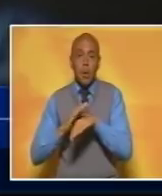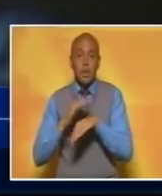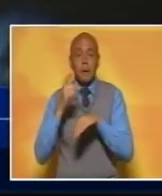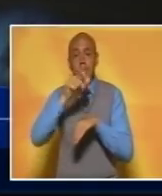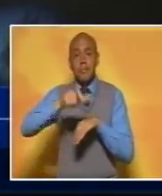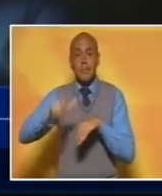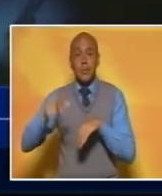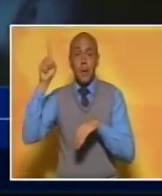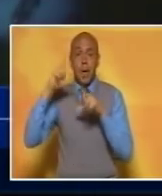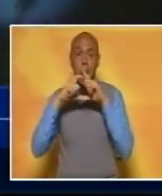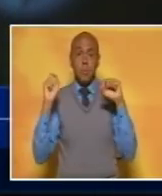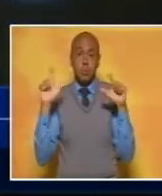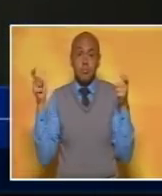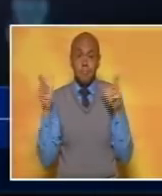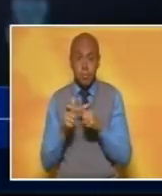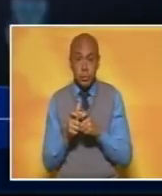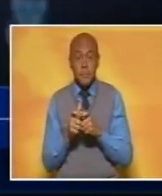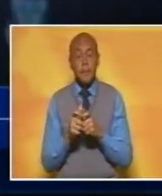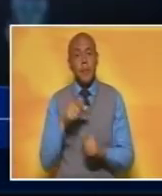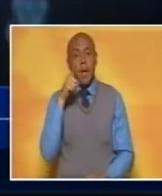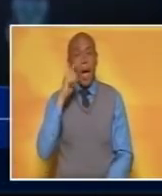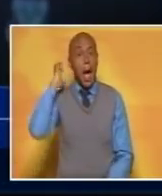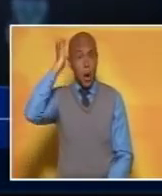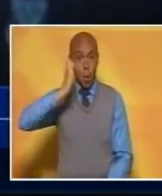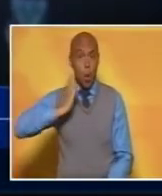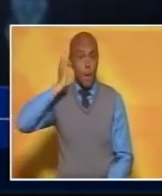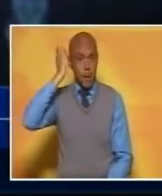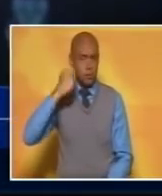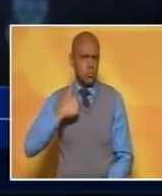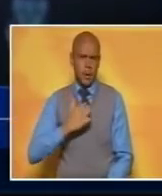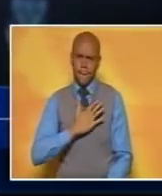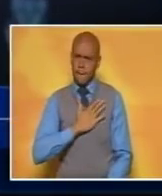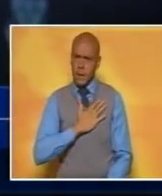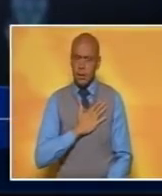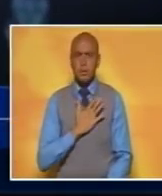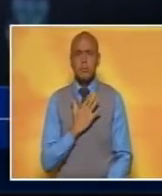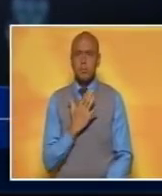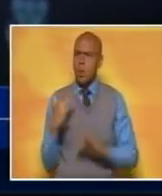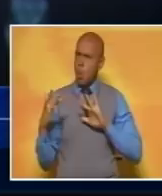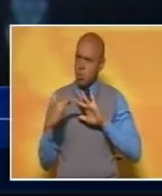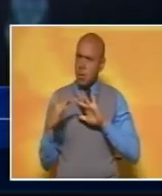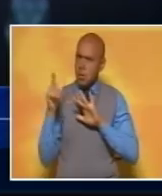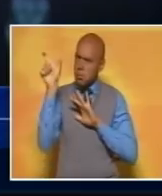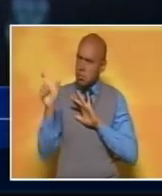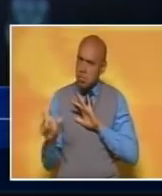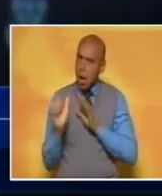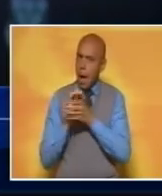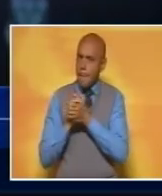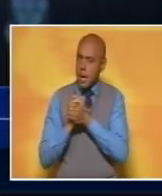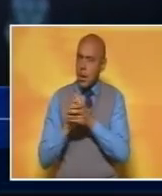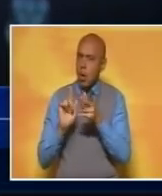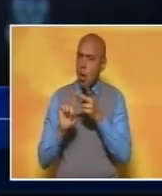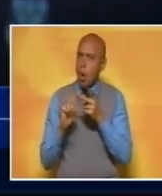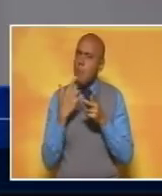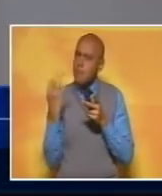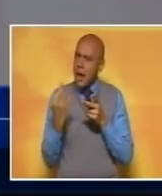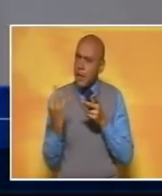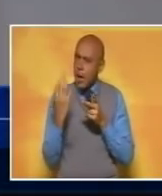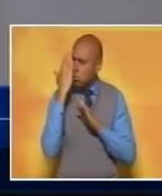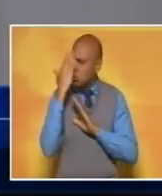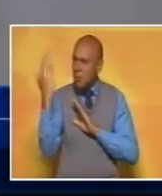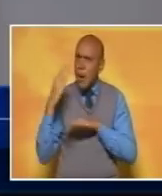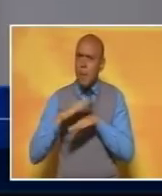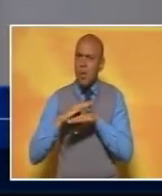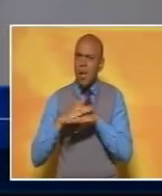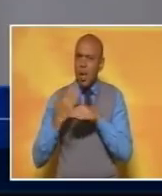obra. Para los europeos nos encanta tener contacto con conocidos, hablar con alguien real, porque es un poco